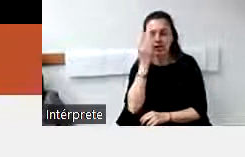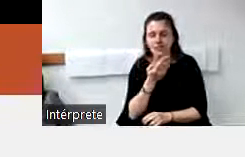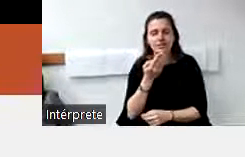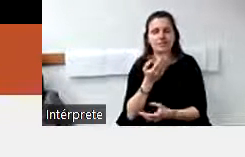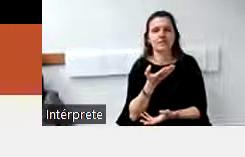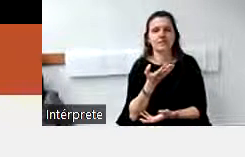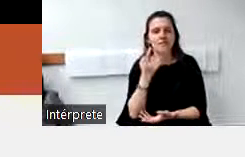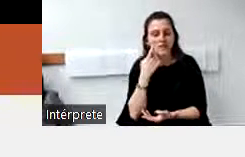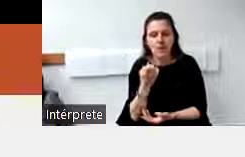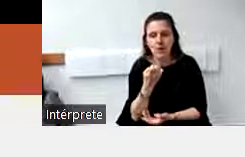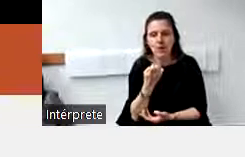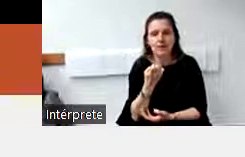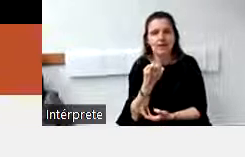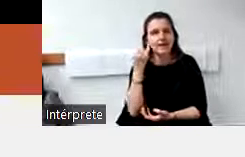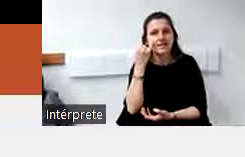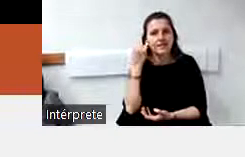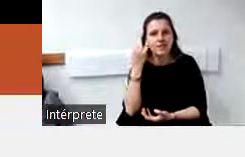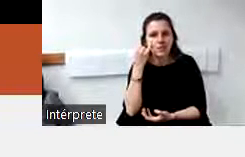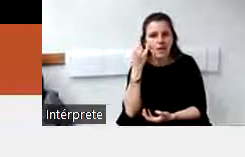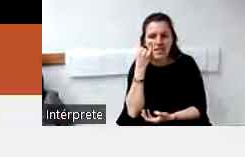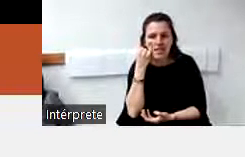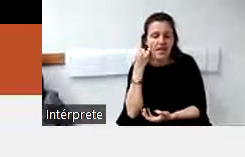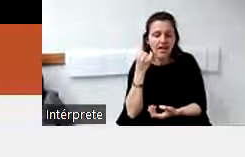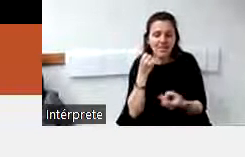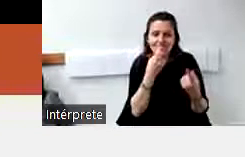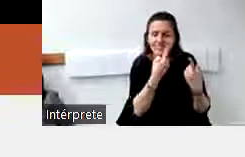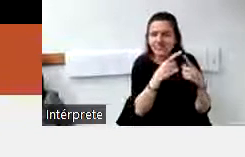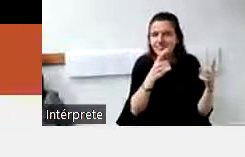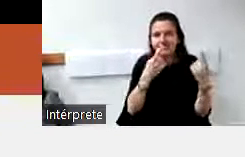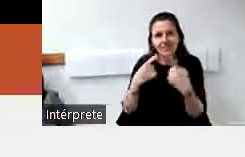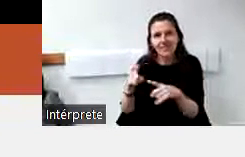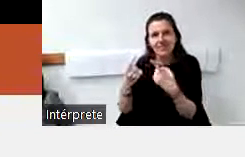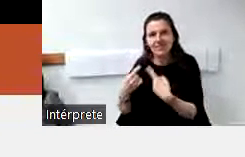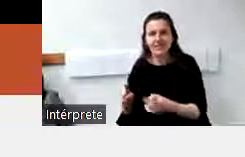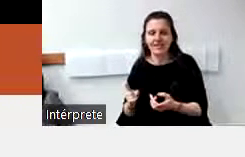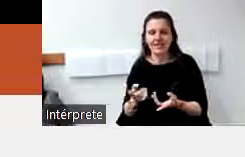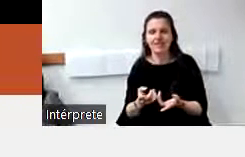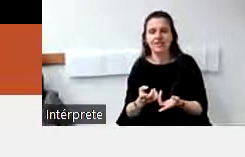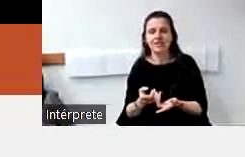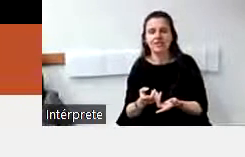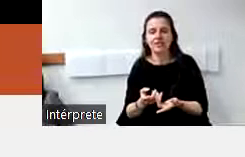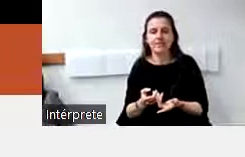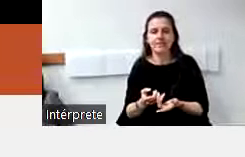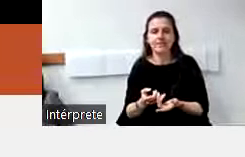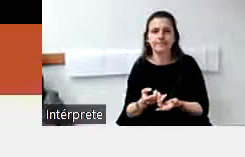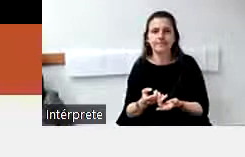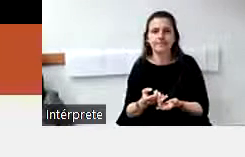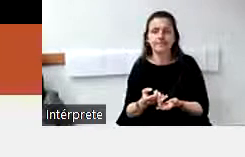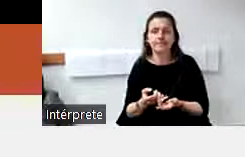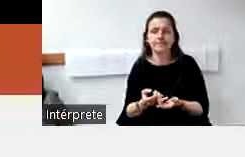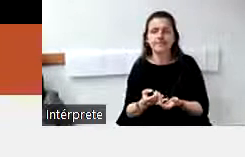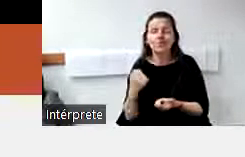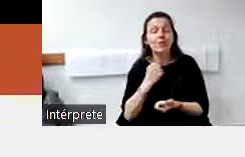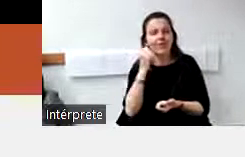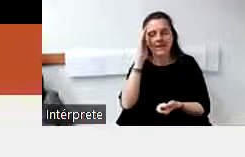está asociada a la diversidad. Que el buen trato implica que reconozcamos en